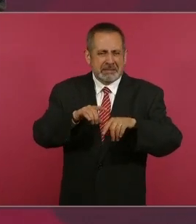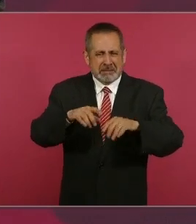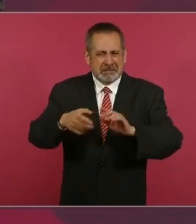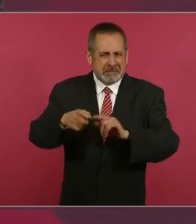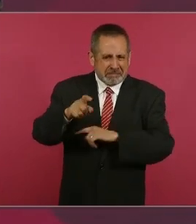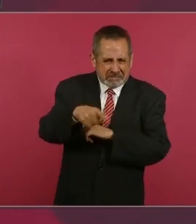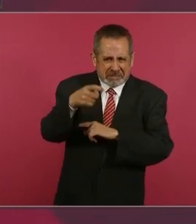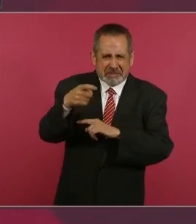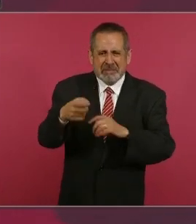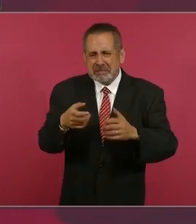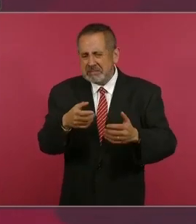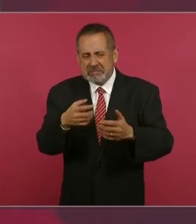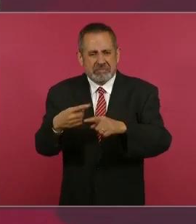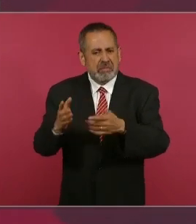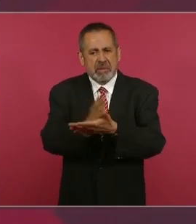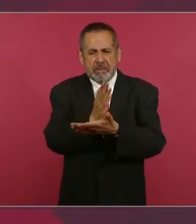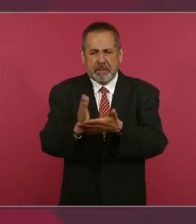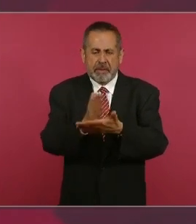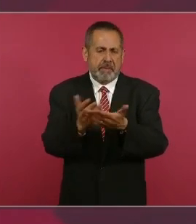para